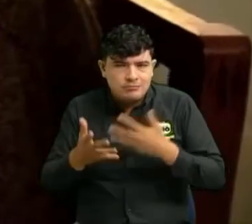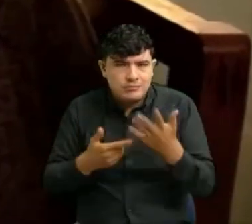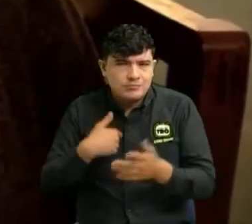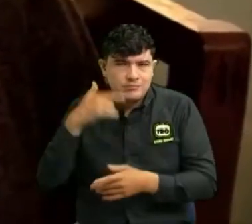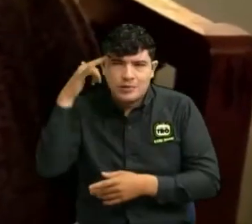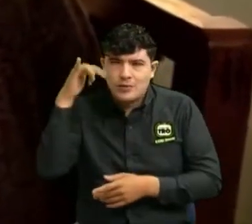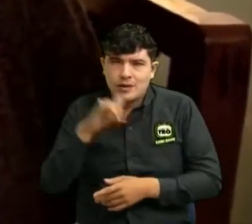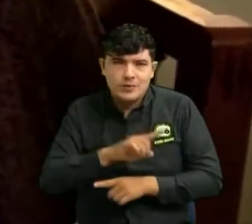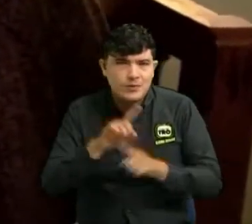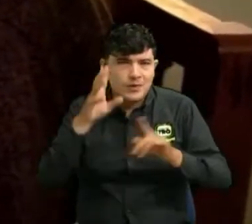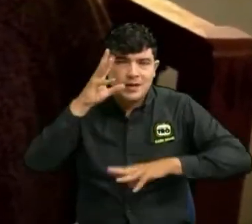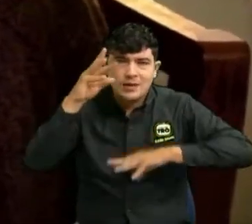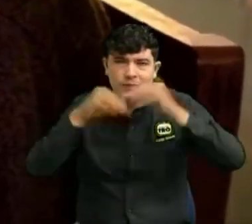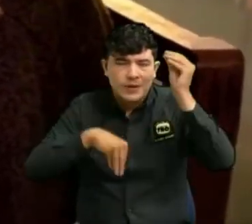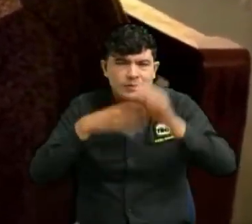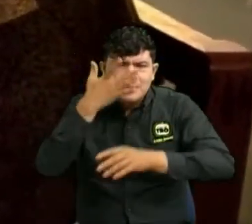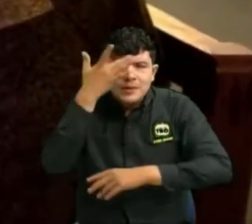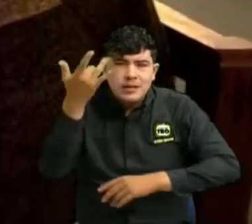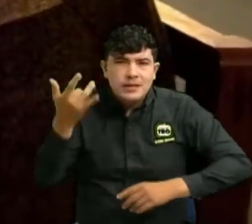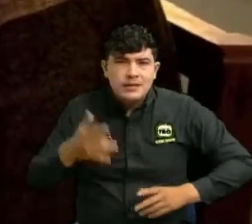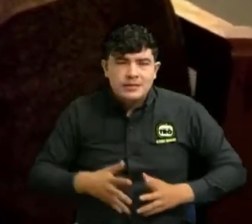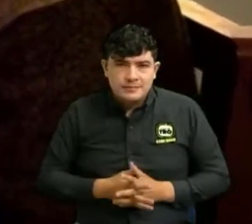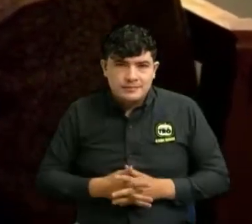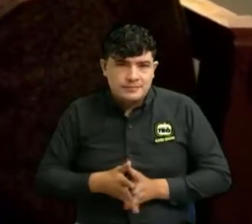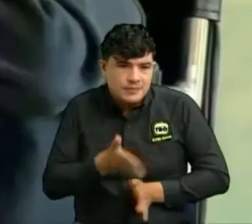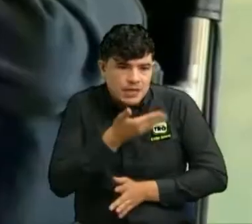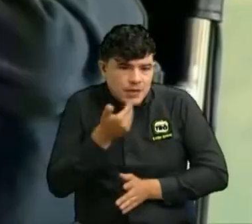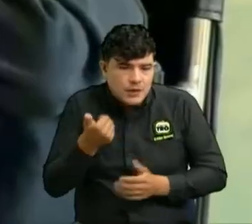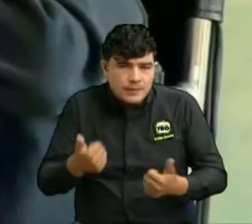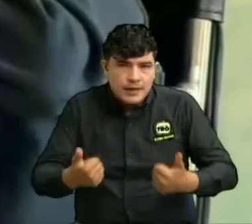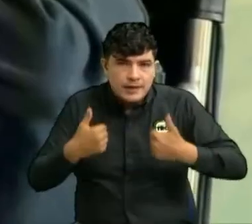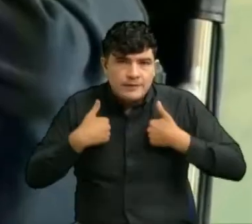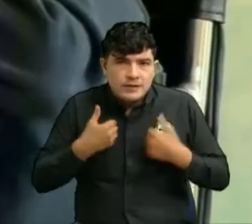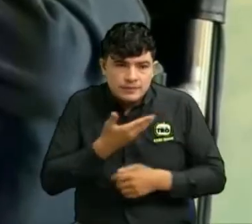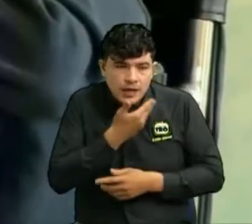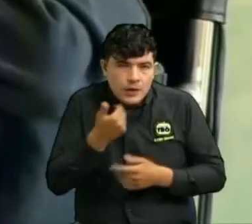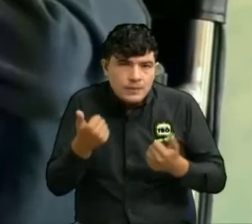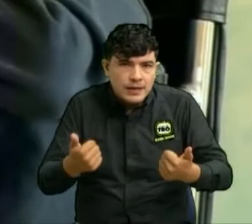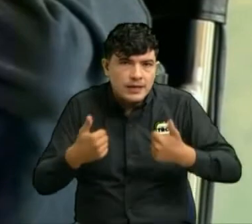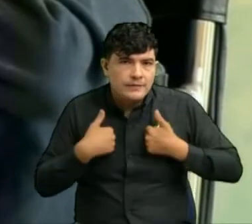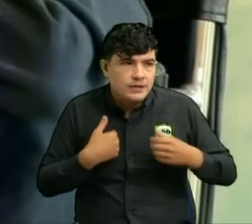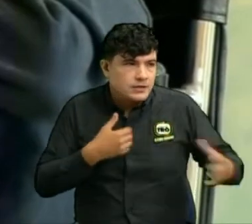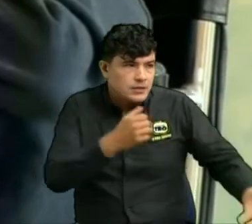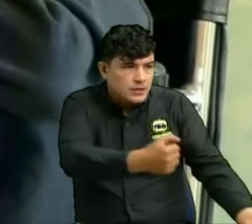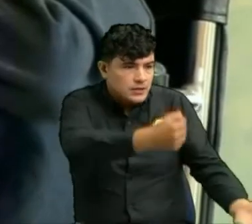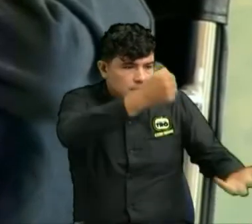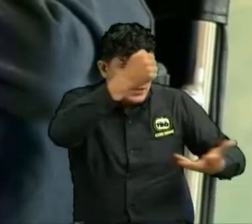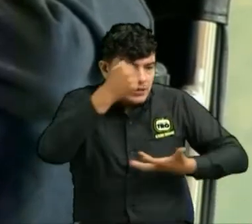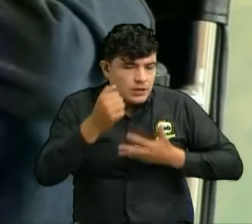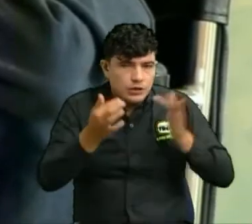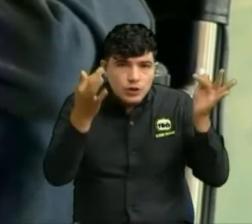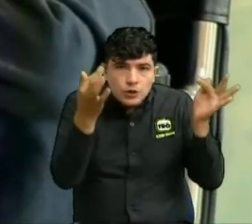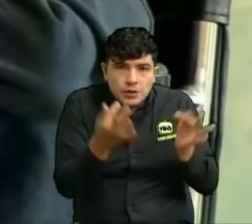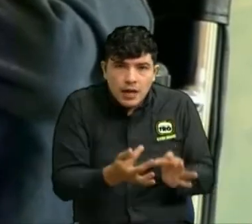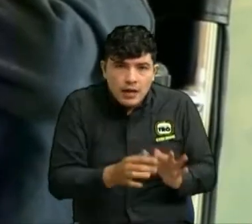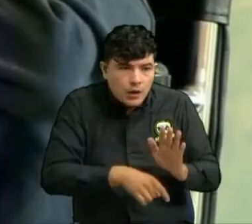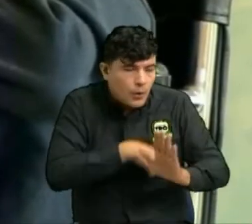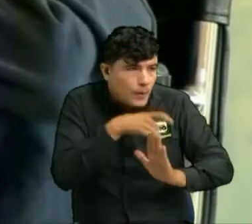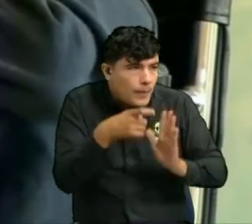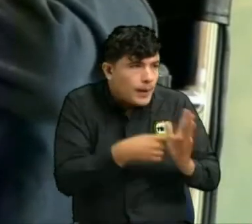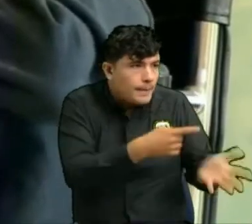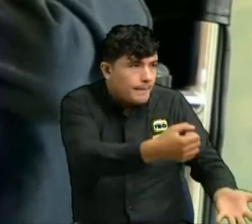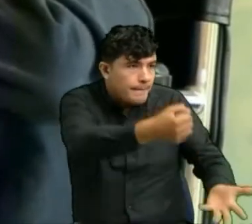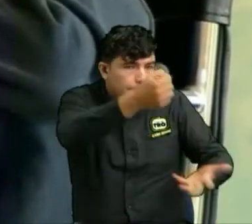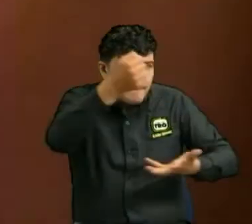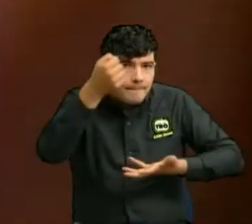pues no es rentable, porque puede ser más beneficioso para una persona reclamar el monto total de la indemnización